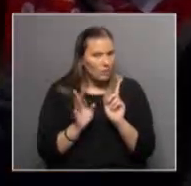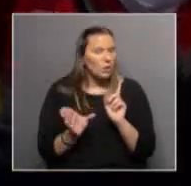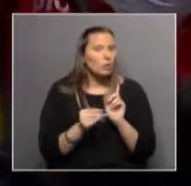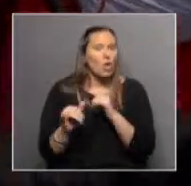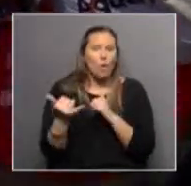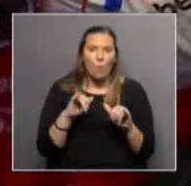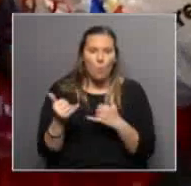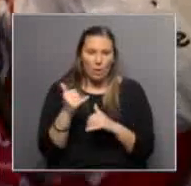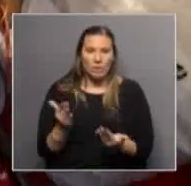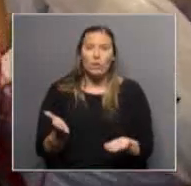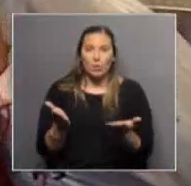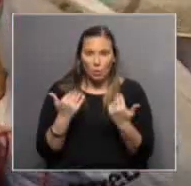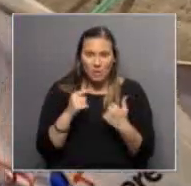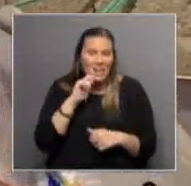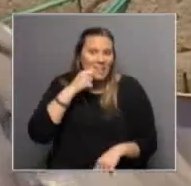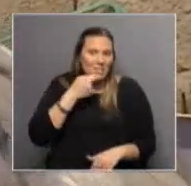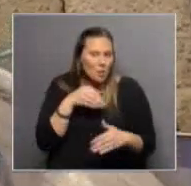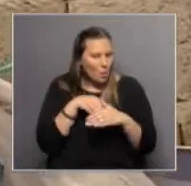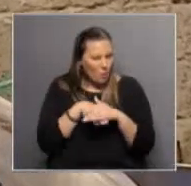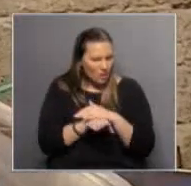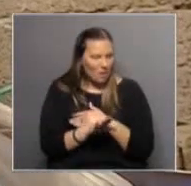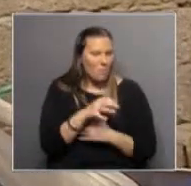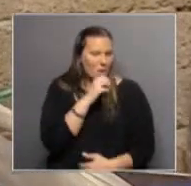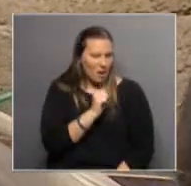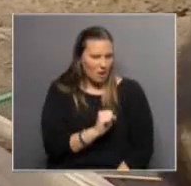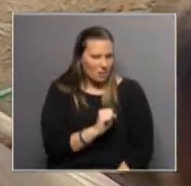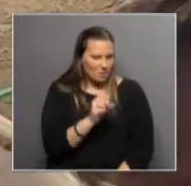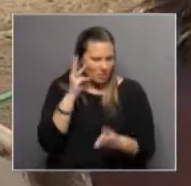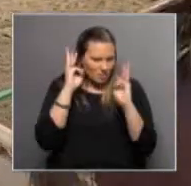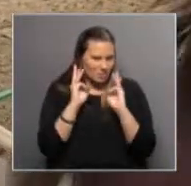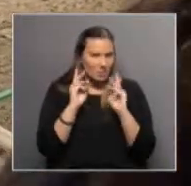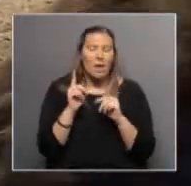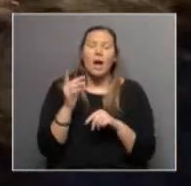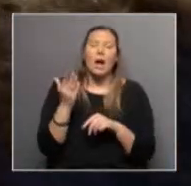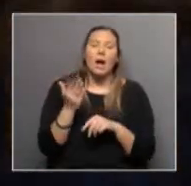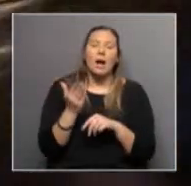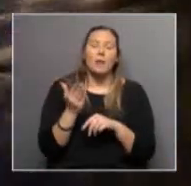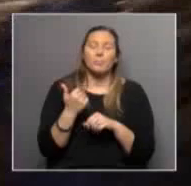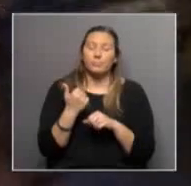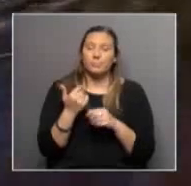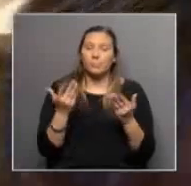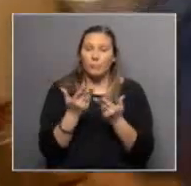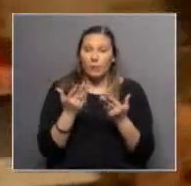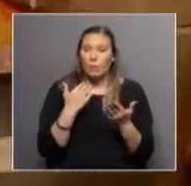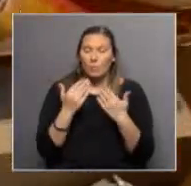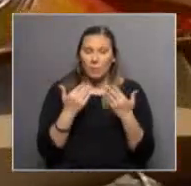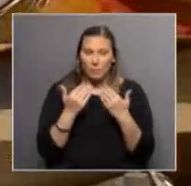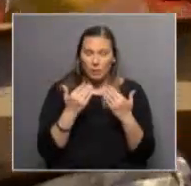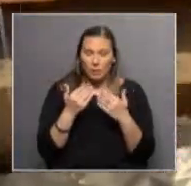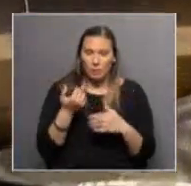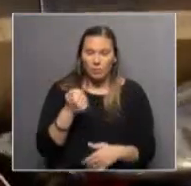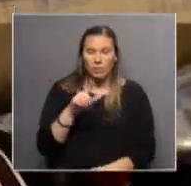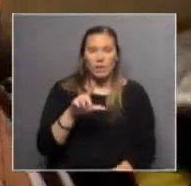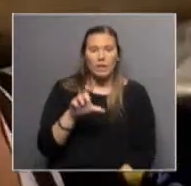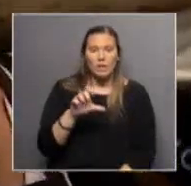juguetes que nos vienen, que están lindos, los vamos dejando para Reyes. Perfecto. Antes de... porque voy a hablar ahora con